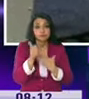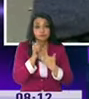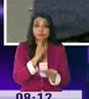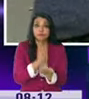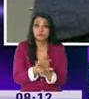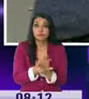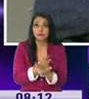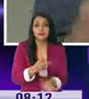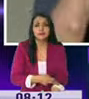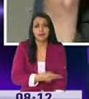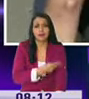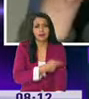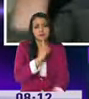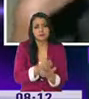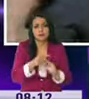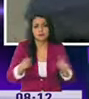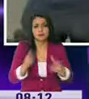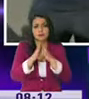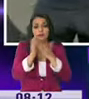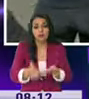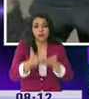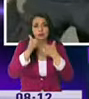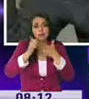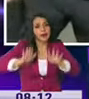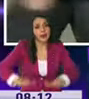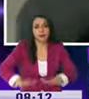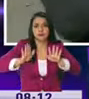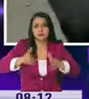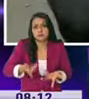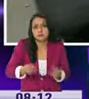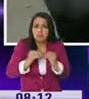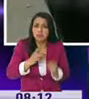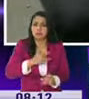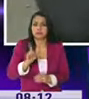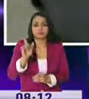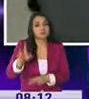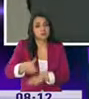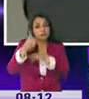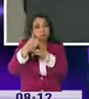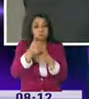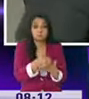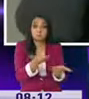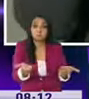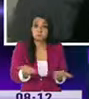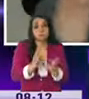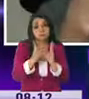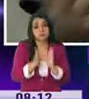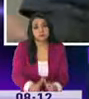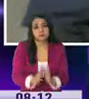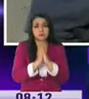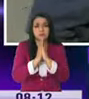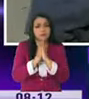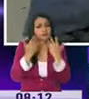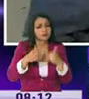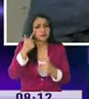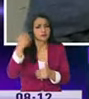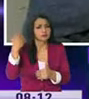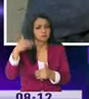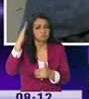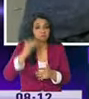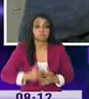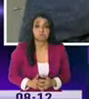poquito exagerados, pero pedimos la ayuda. Es la única manera de crear un poco de conciencia en beneficio de estos vecinos que lo han pedido por mucho,